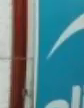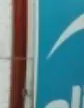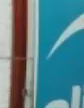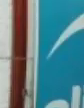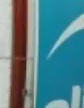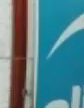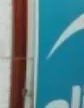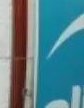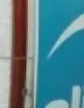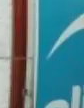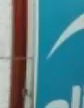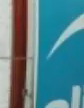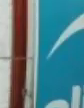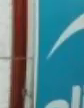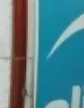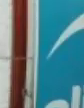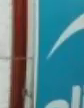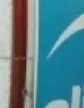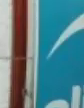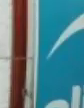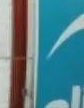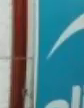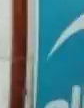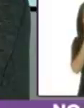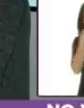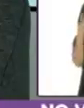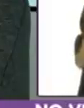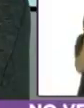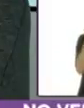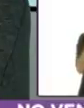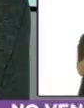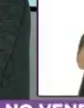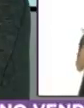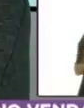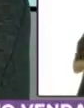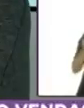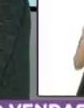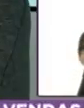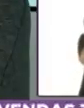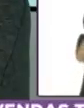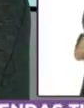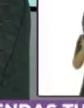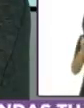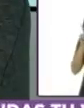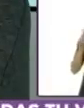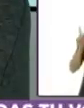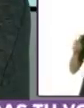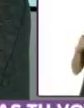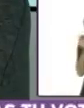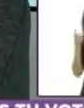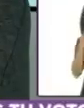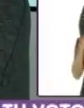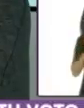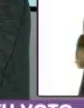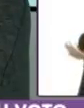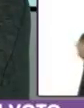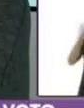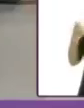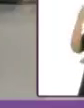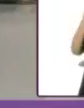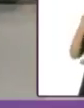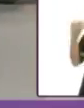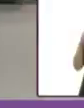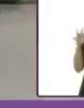pues sí, le ha de haber puesto un buen sparring ahí a Claudia Sheinbaum, ¿no? Sí. Y Iván Escalante, pues, es un poco más sereno, no llega al